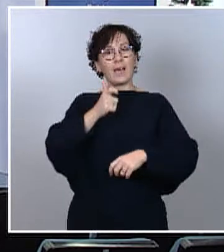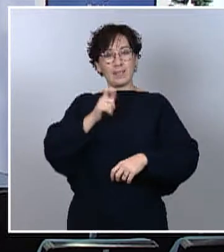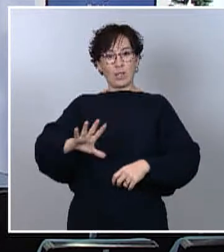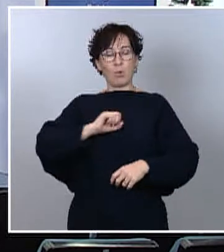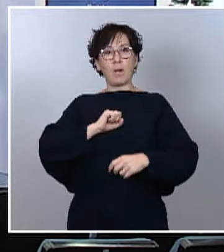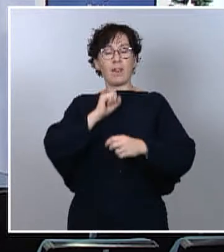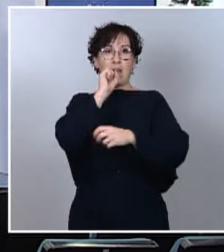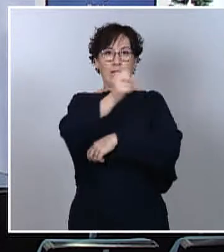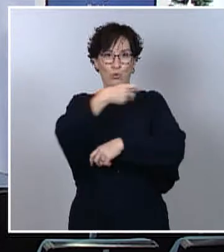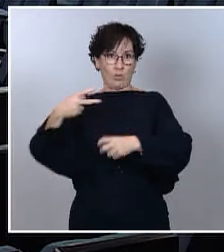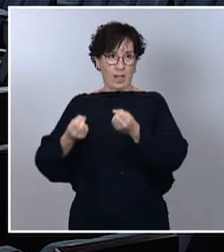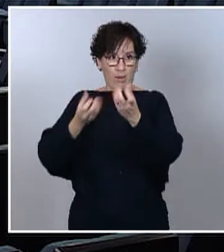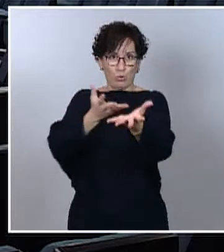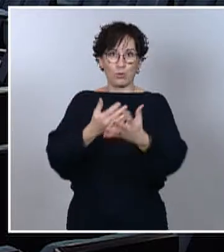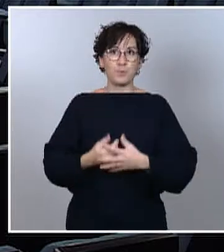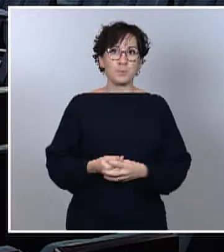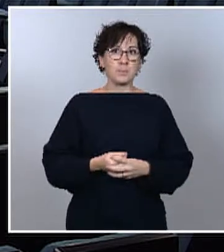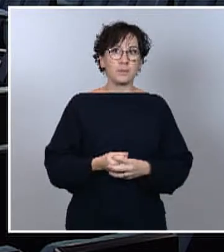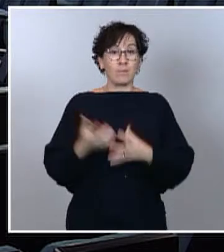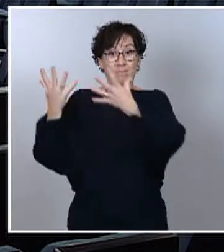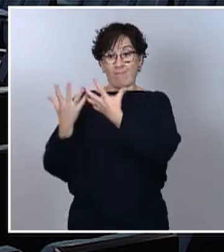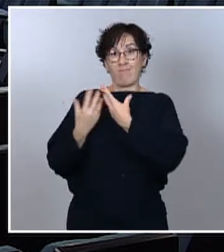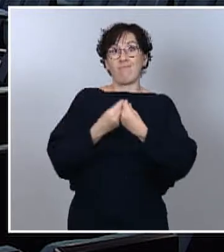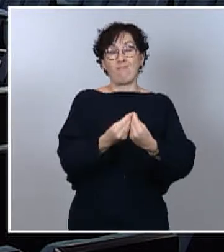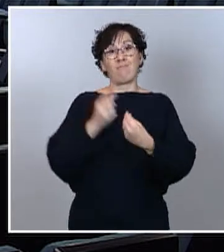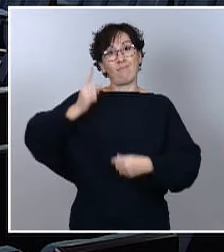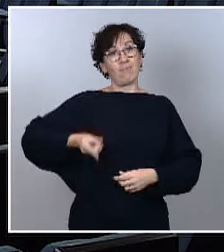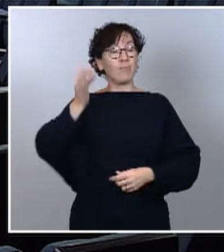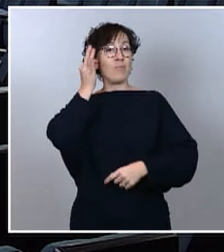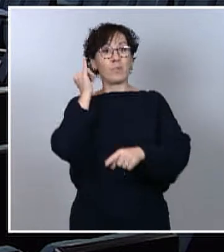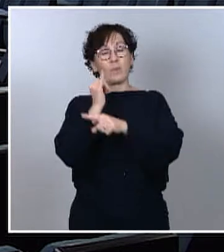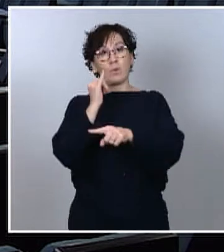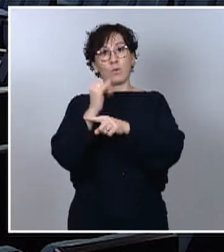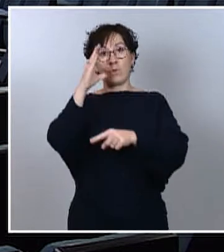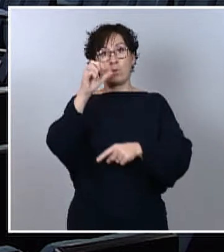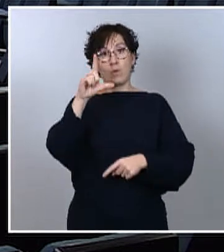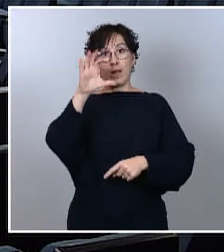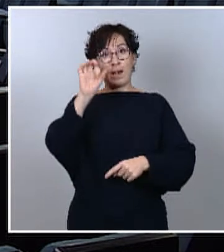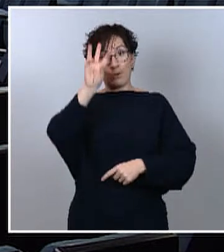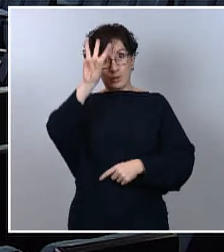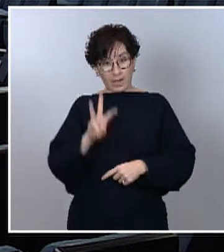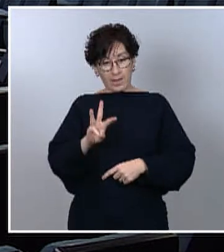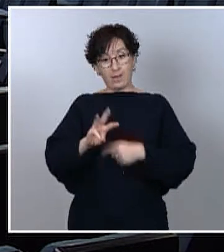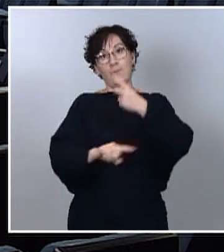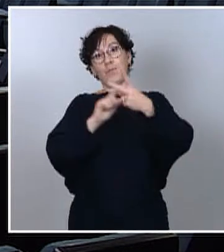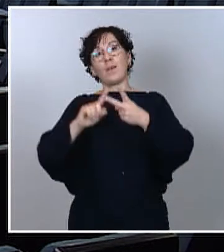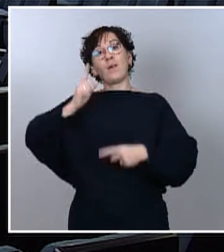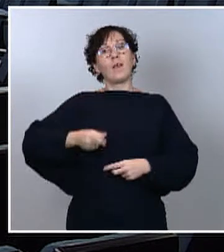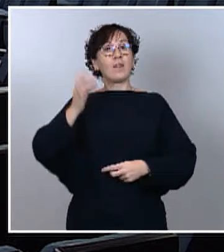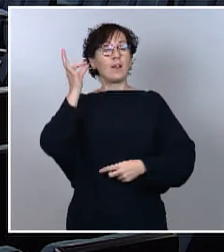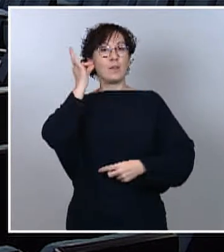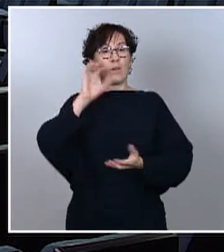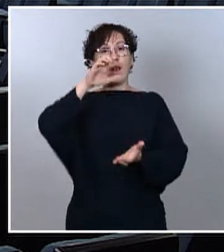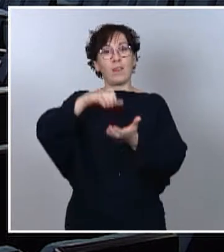presentación la directora del Instituto de Salud Carlos III, Raquel Lloti, y la directora del Centro Nacional de Epidemiología, la doctora Marina